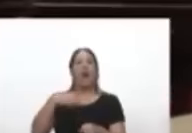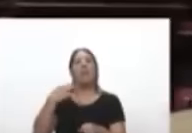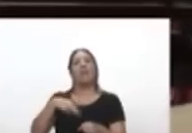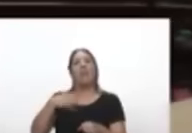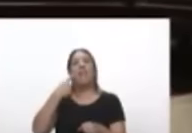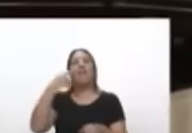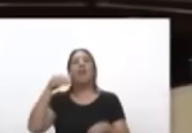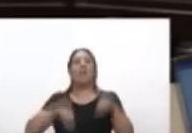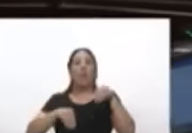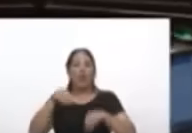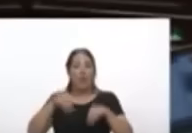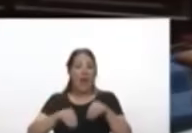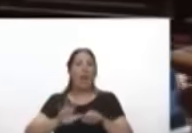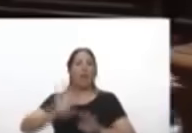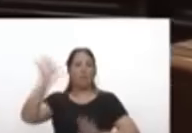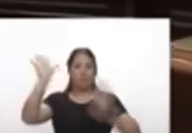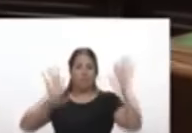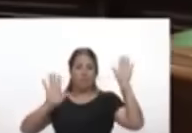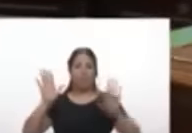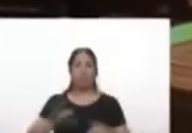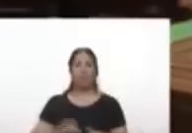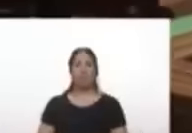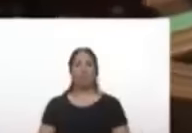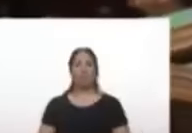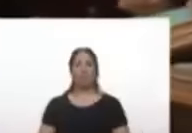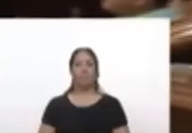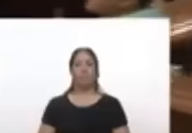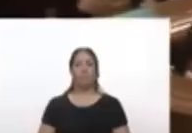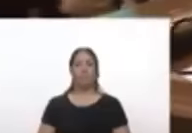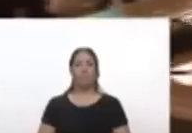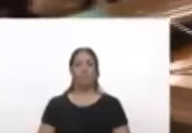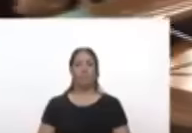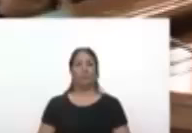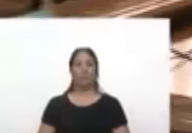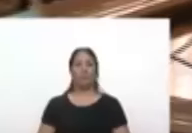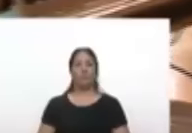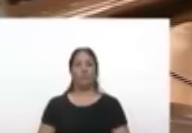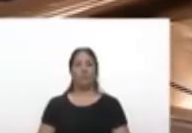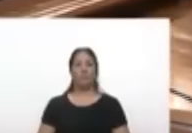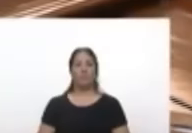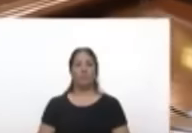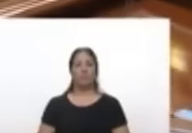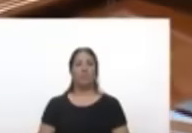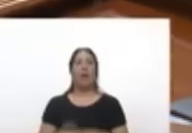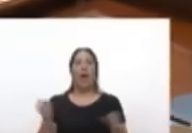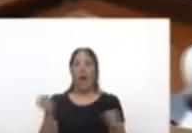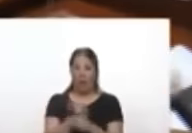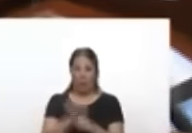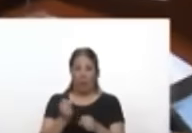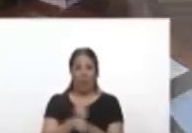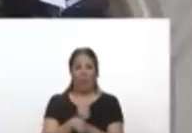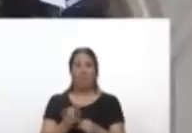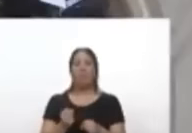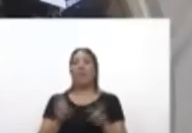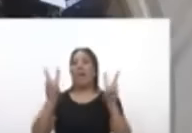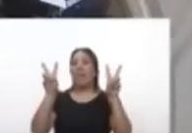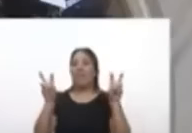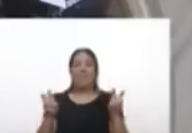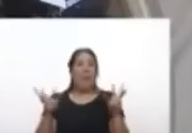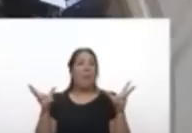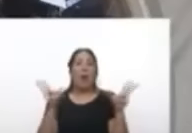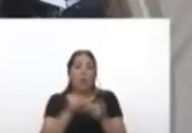Voy a exigir que votemos de manera nominal o por tablero electrónico para que quede registrado quién aprueba qué. Entonces, esto se interpreta como